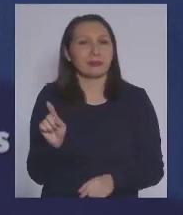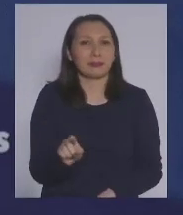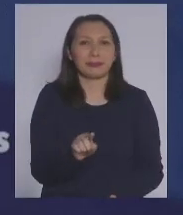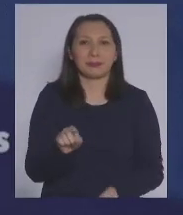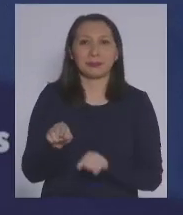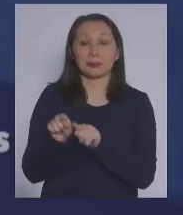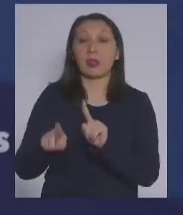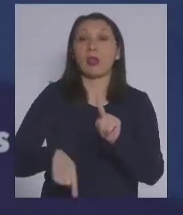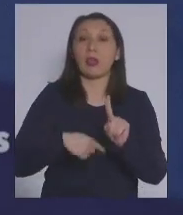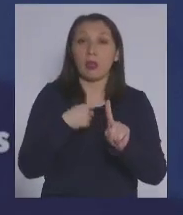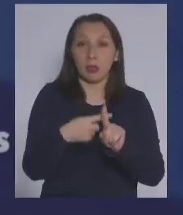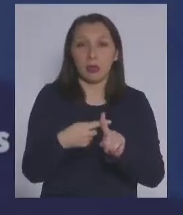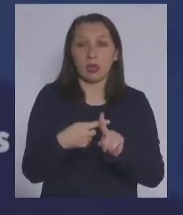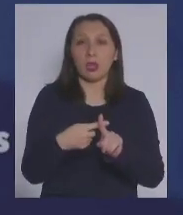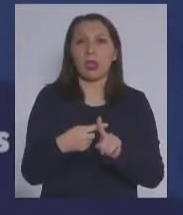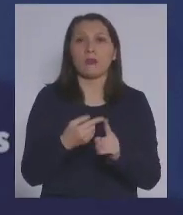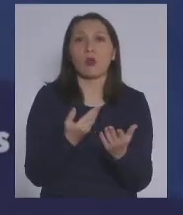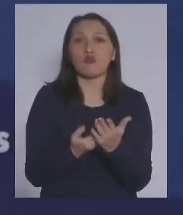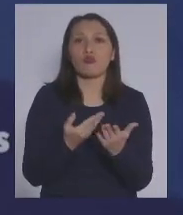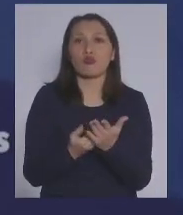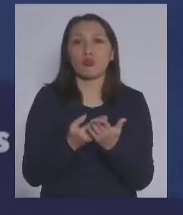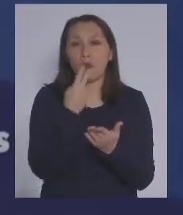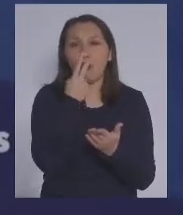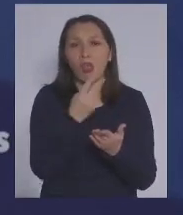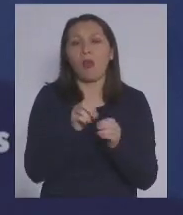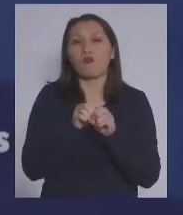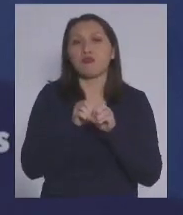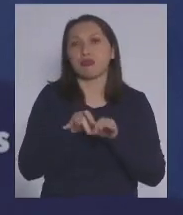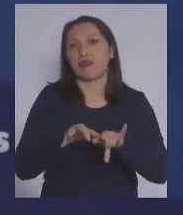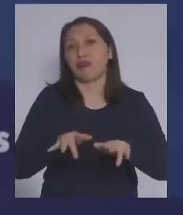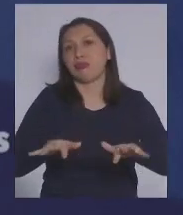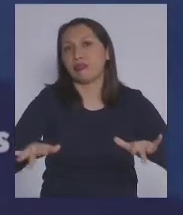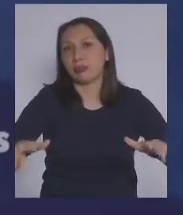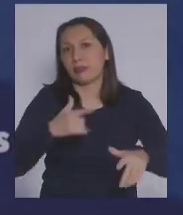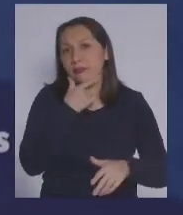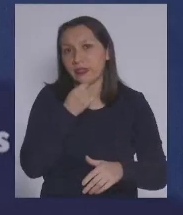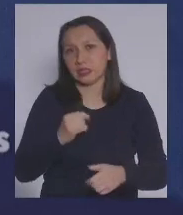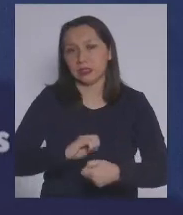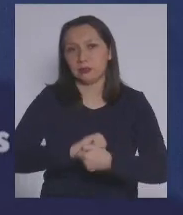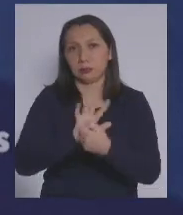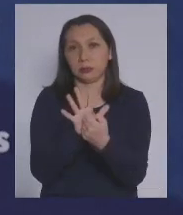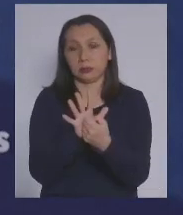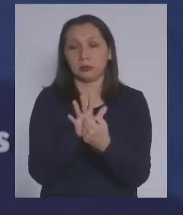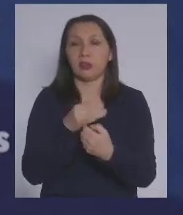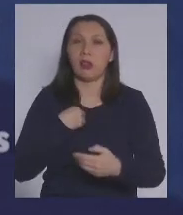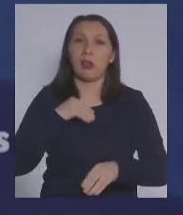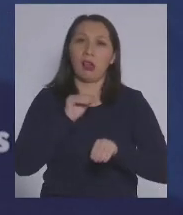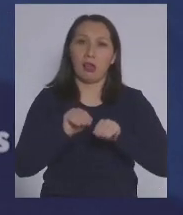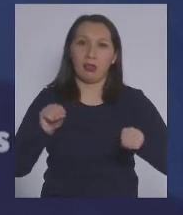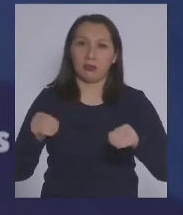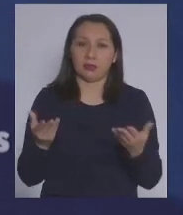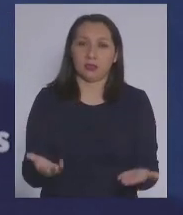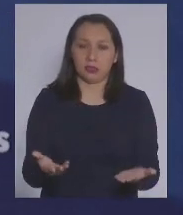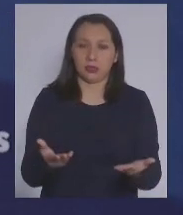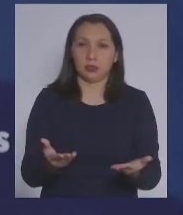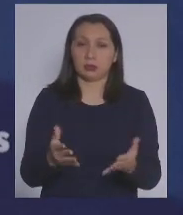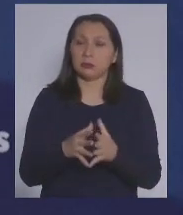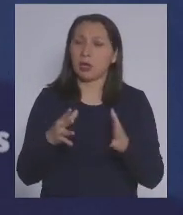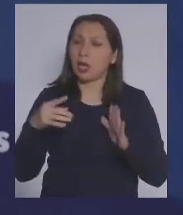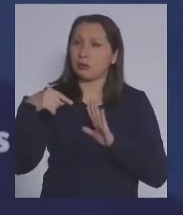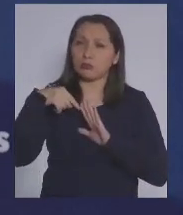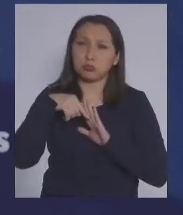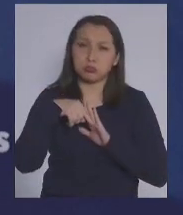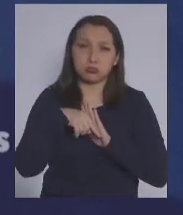además favorecen la diseminación del virus llamó desde lo más